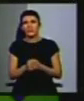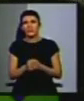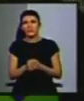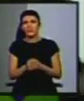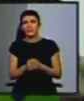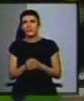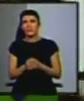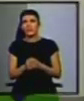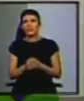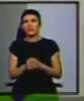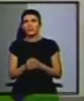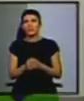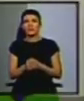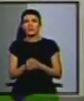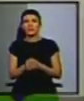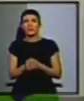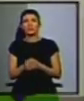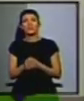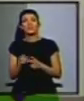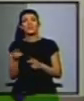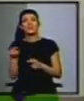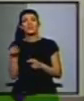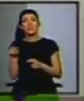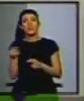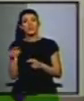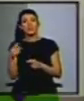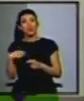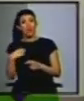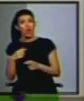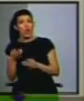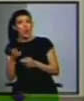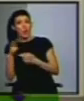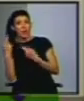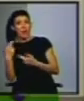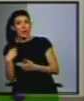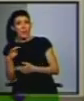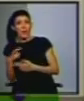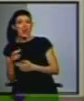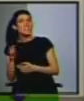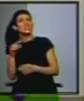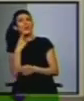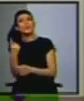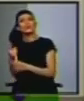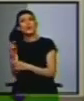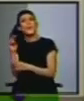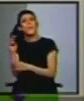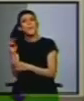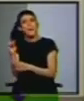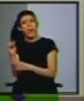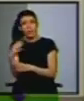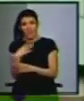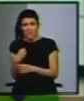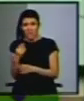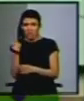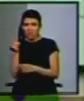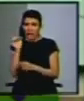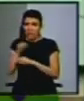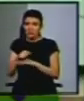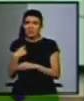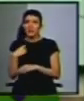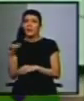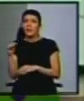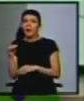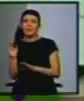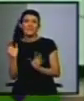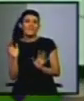Nosotros recuperamos a nuestro papá. Entonces yo les pregunto, bueno, ¿y la mamá? Papá, a la mamá dale un tiempo. Nosotros lo que te podemos decir es